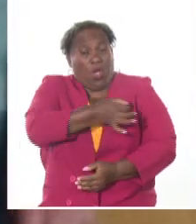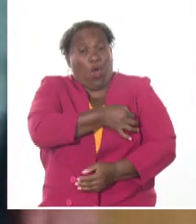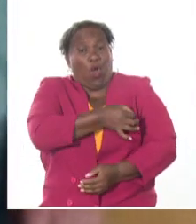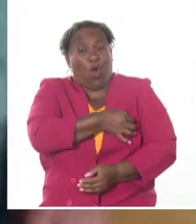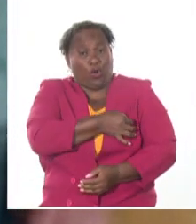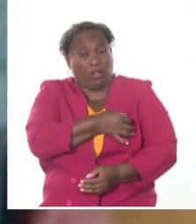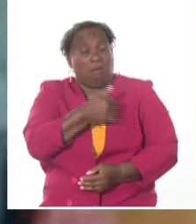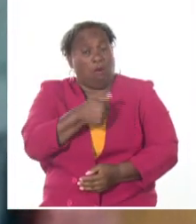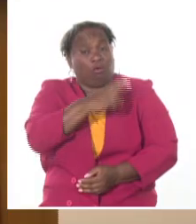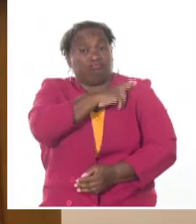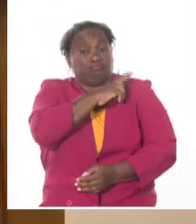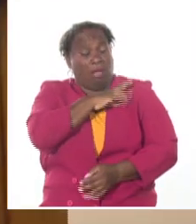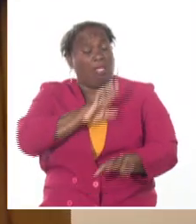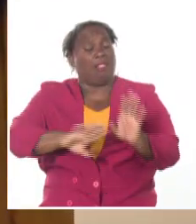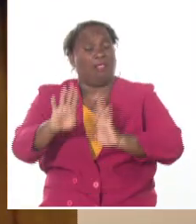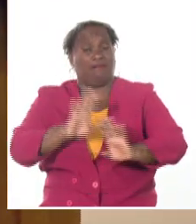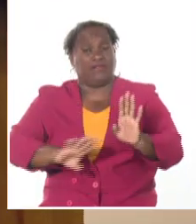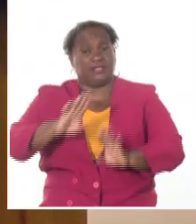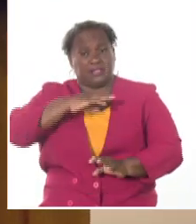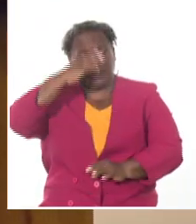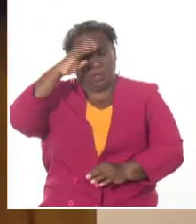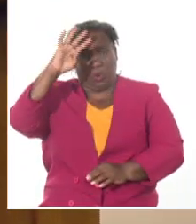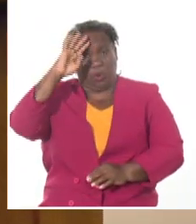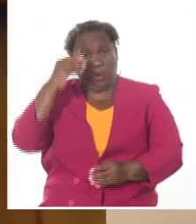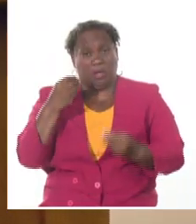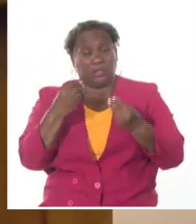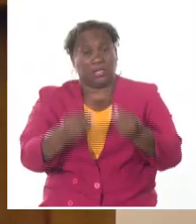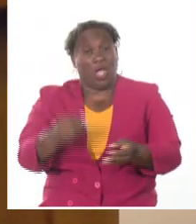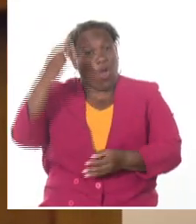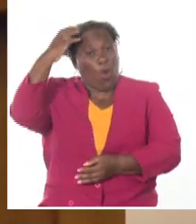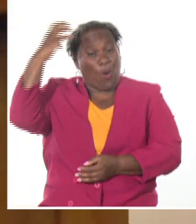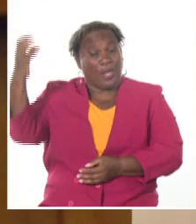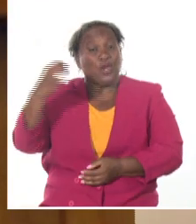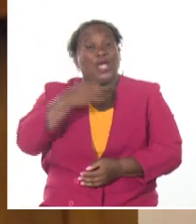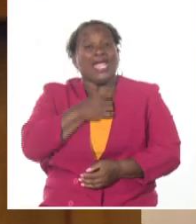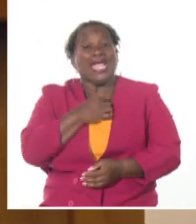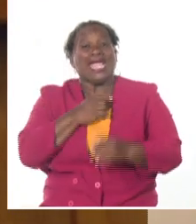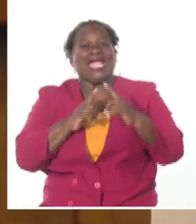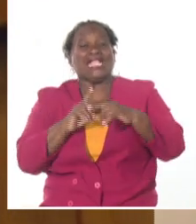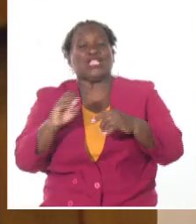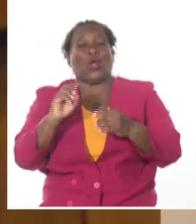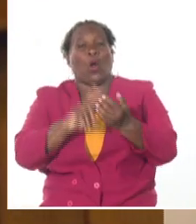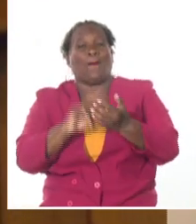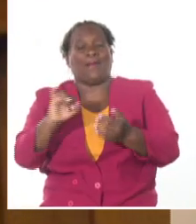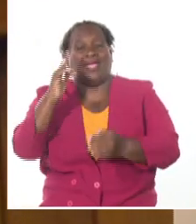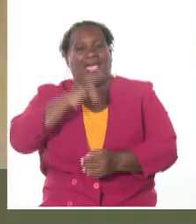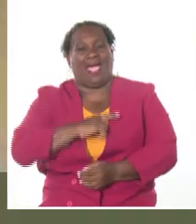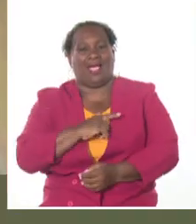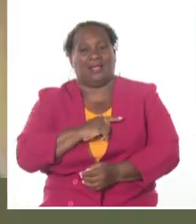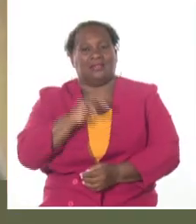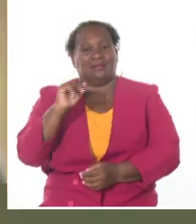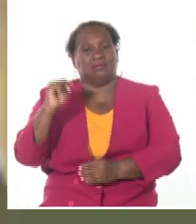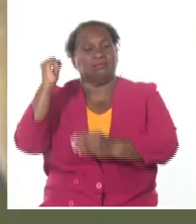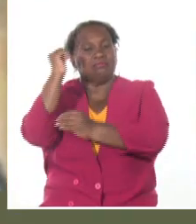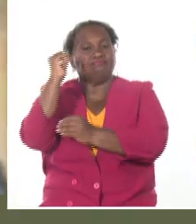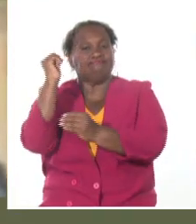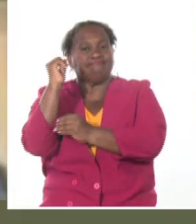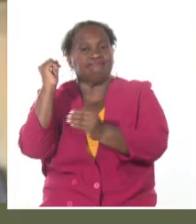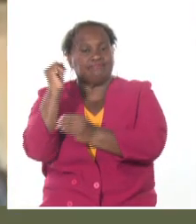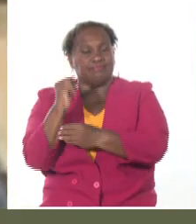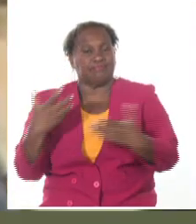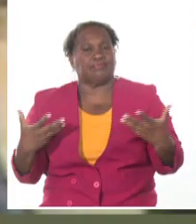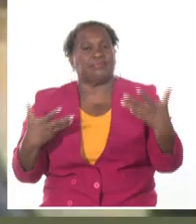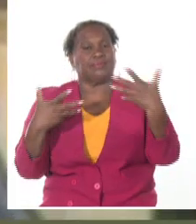defensa de la patria socialista otorgada por el gobierno etíope las medallas por el servicio ejemplar en la Far por el fortalecimiento de la fraternidad